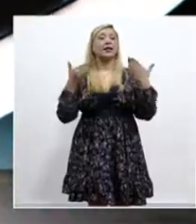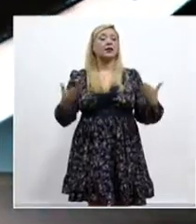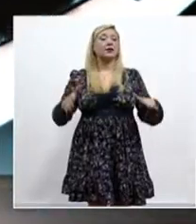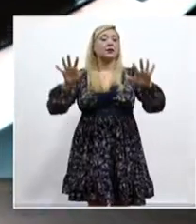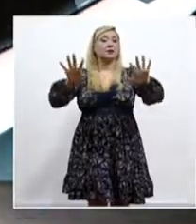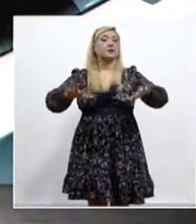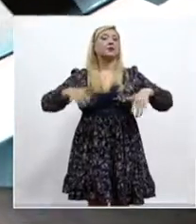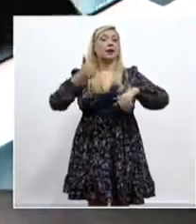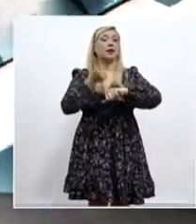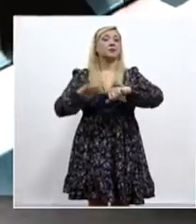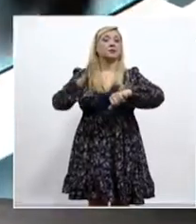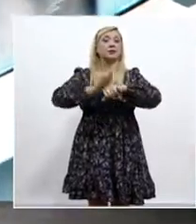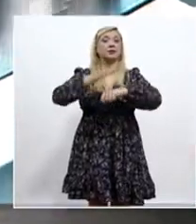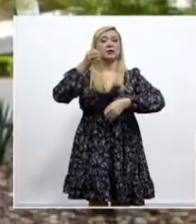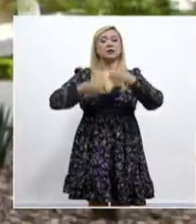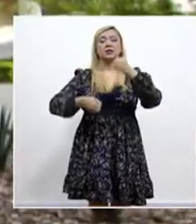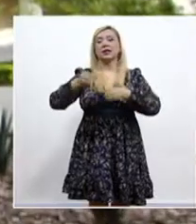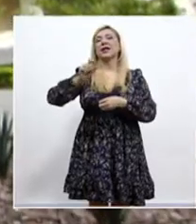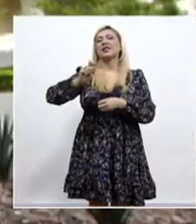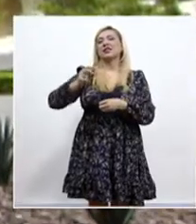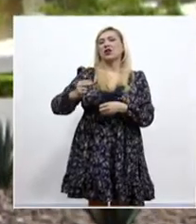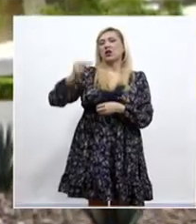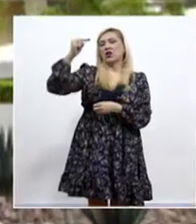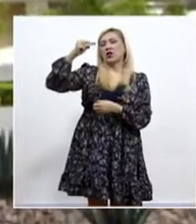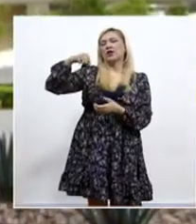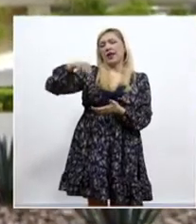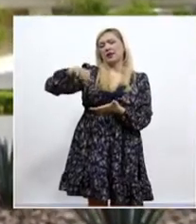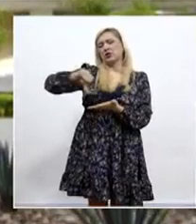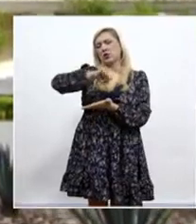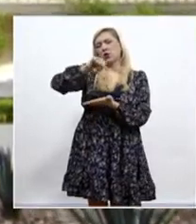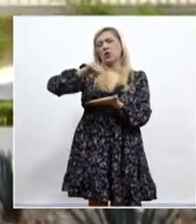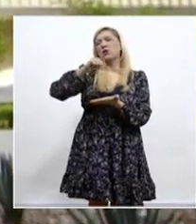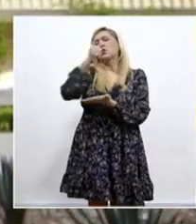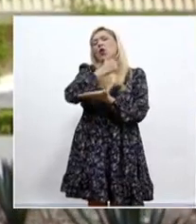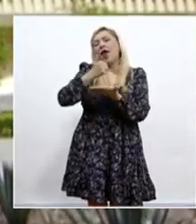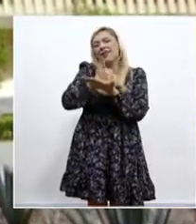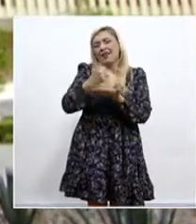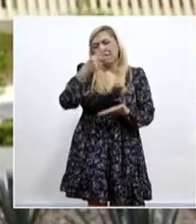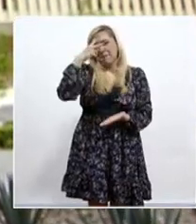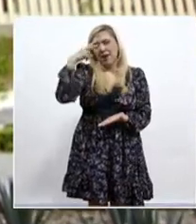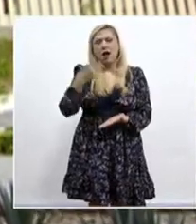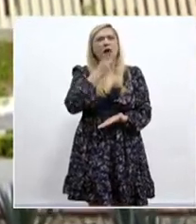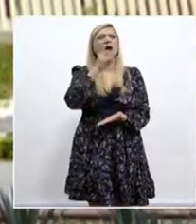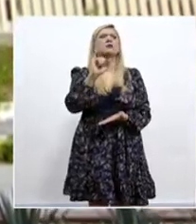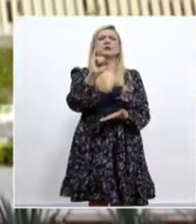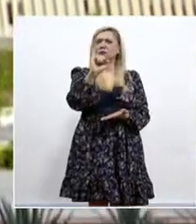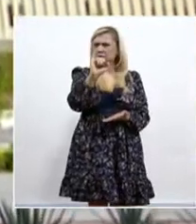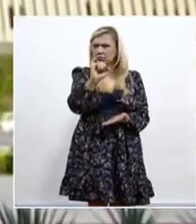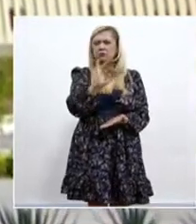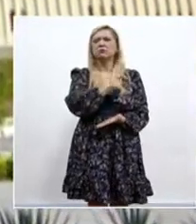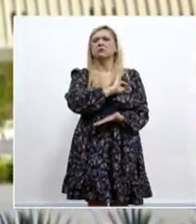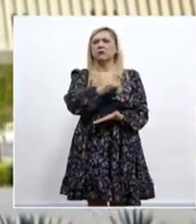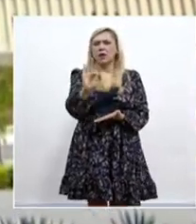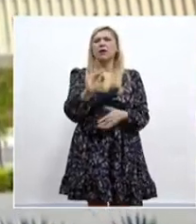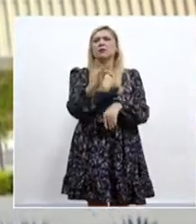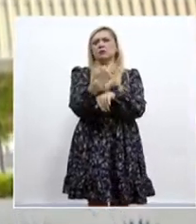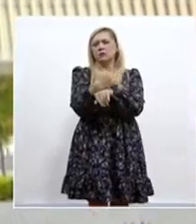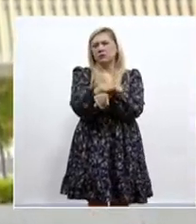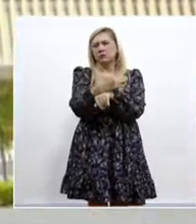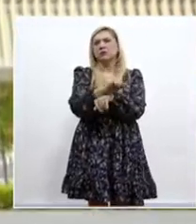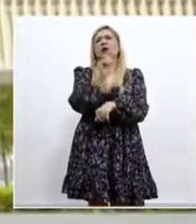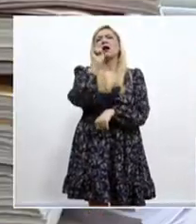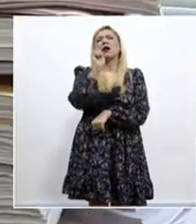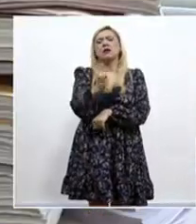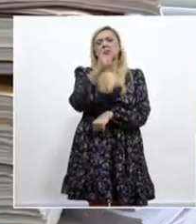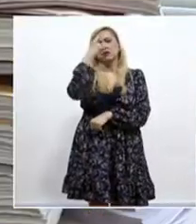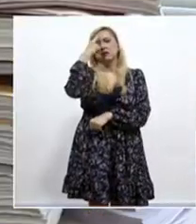declare nulo todo lo actuado por estar conociendo de un asunto del que no nos corresponde conocer, salvo el auto de admisión a la demanda o